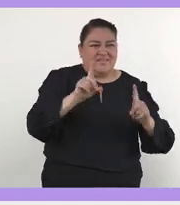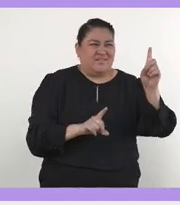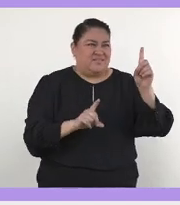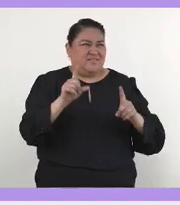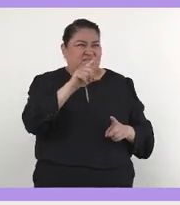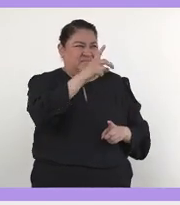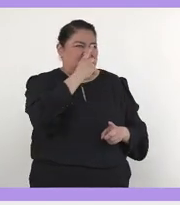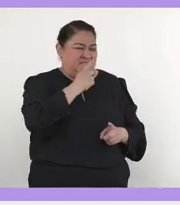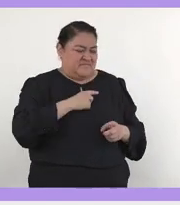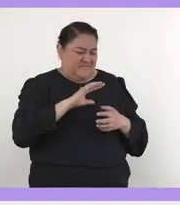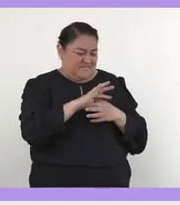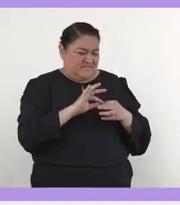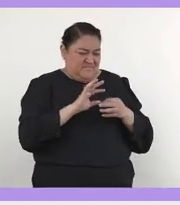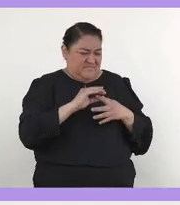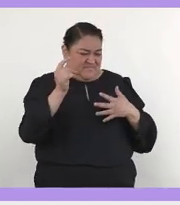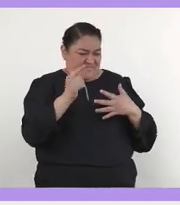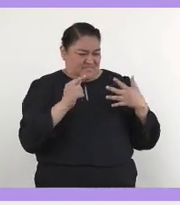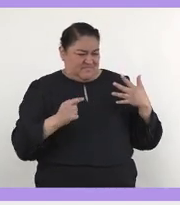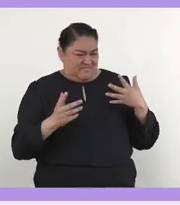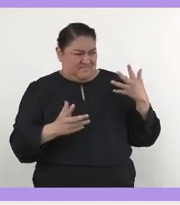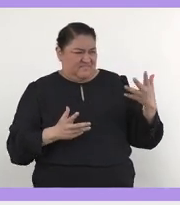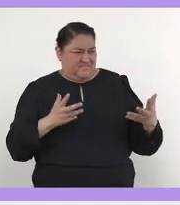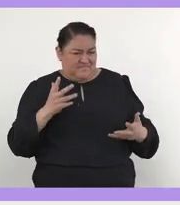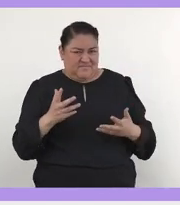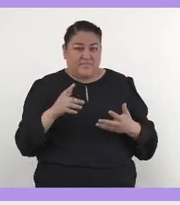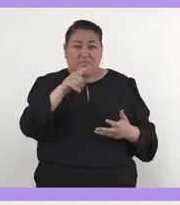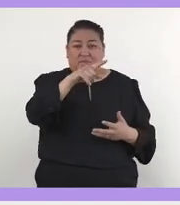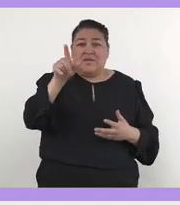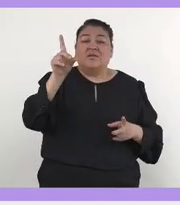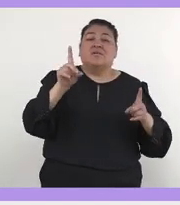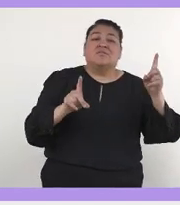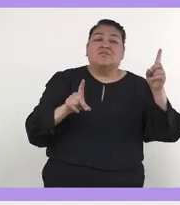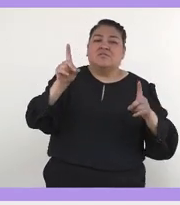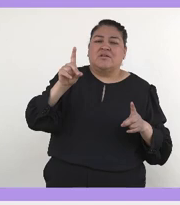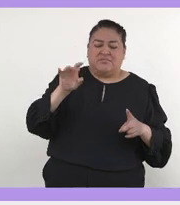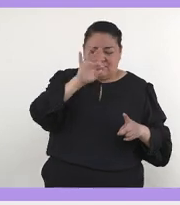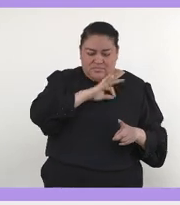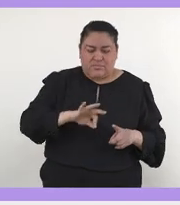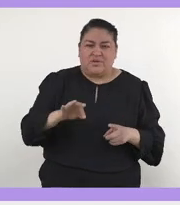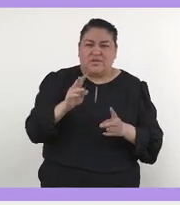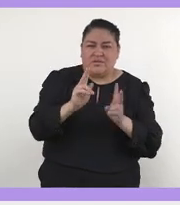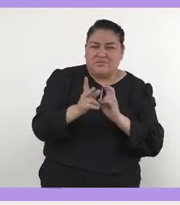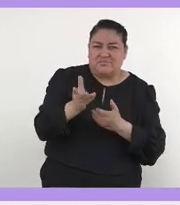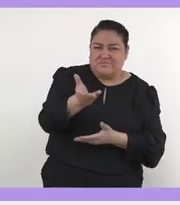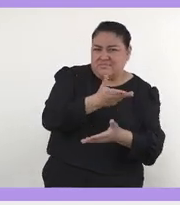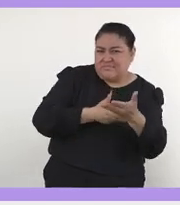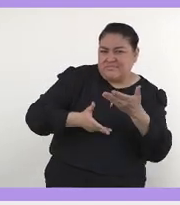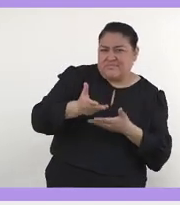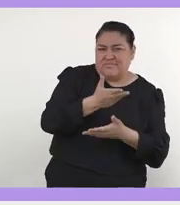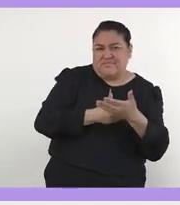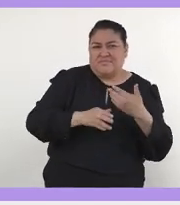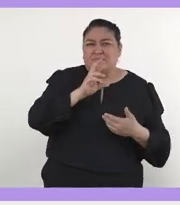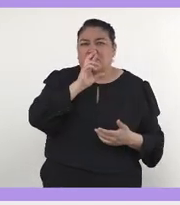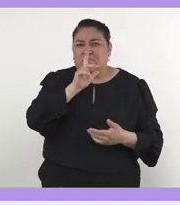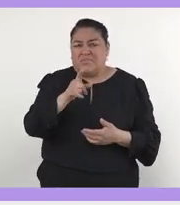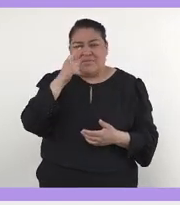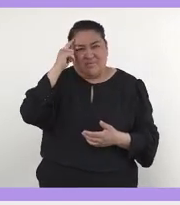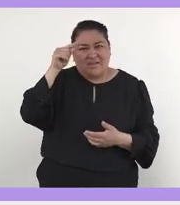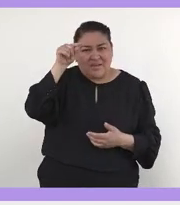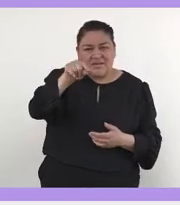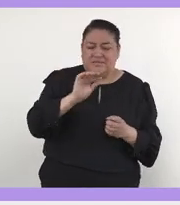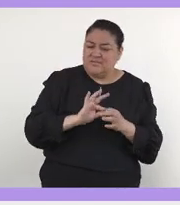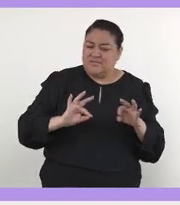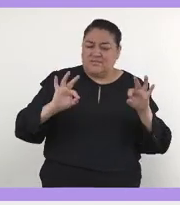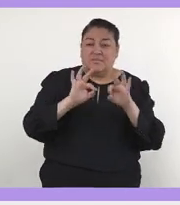nos vino a hablar de todo y de nada Y qué es esto si tienen dudas yo soy la más feliz de trabajar con ustedes y sigamos aprendiendo porque creo que eso es lo más importante